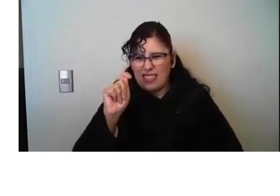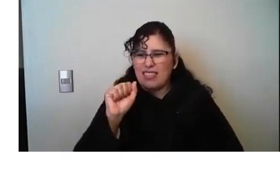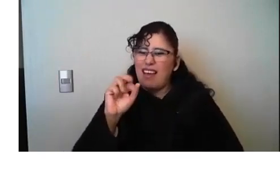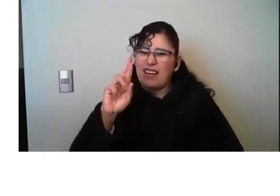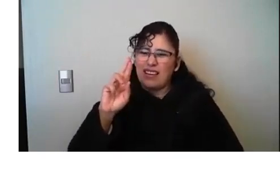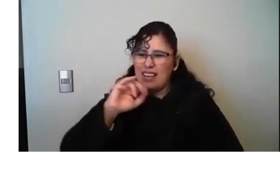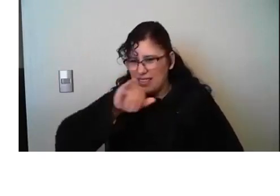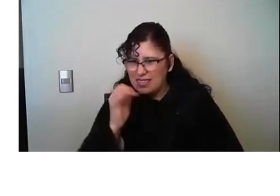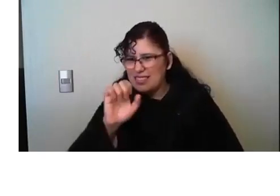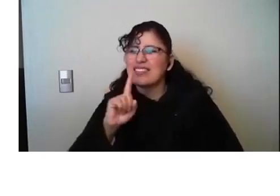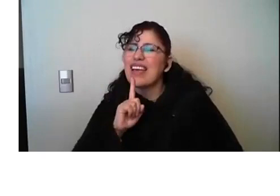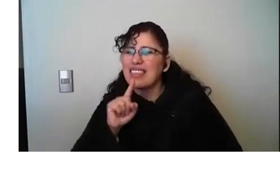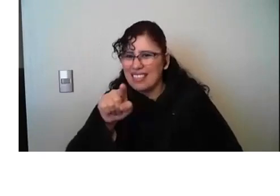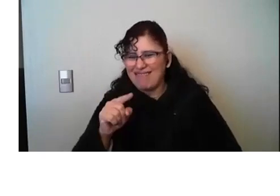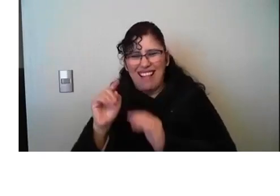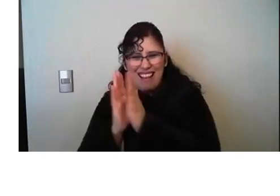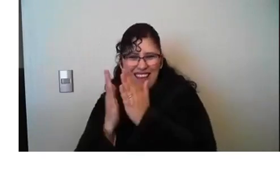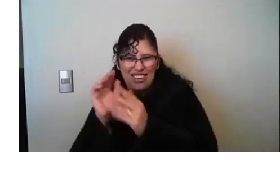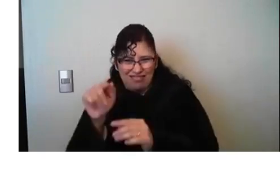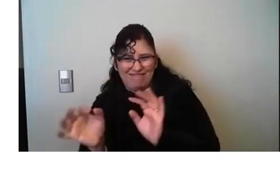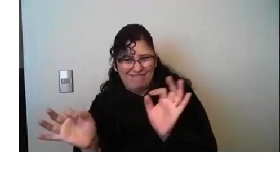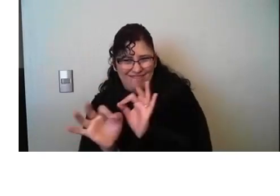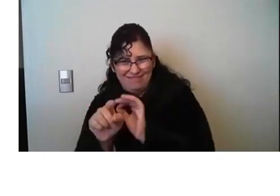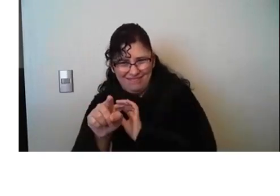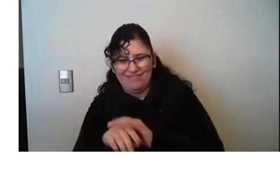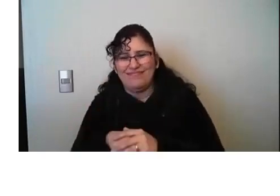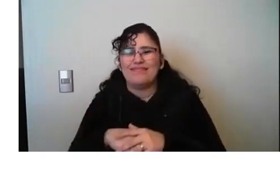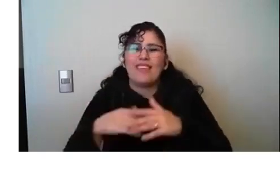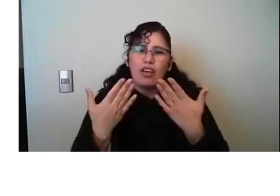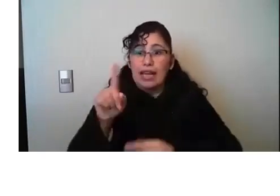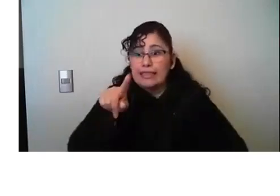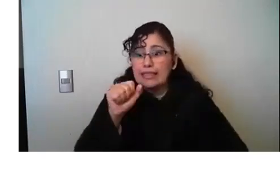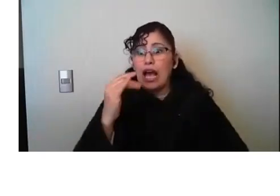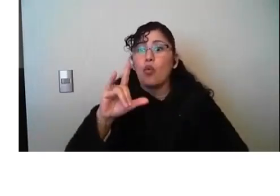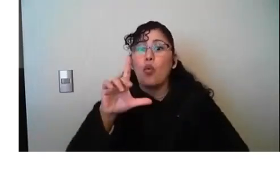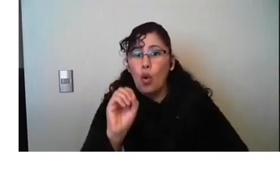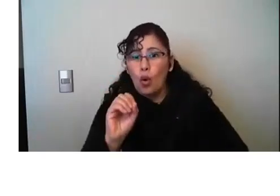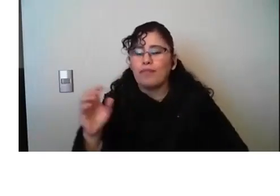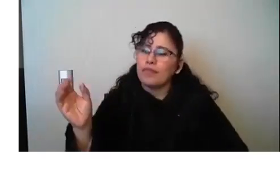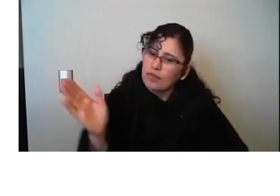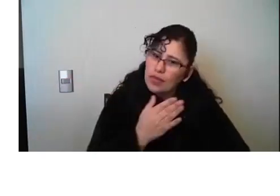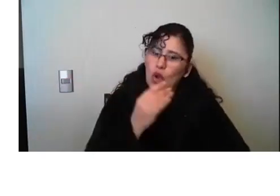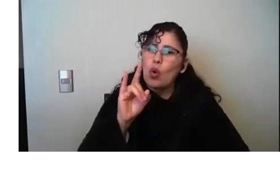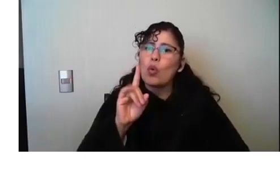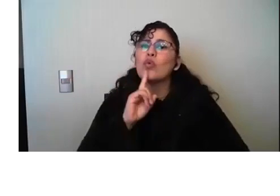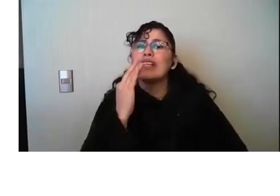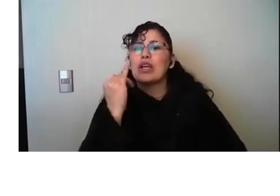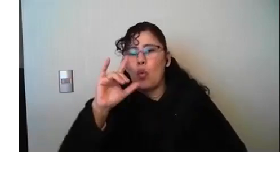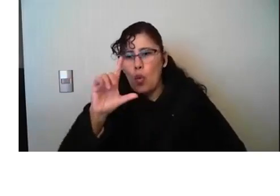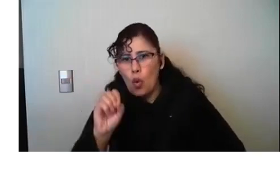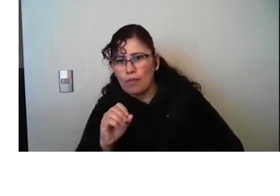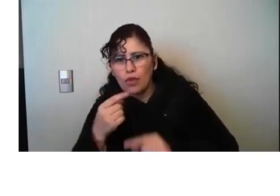Tenemos el sáculo, ¿ya? El utrículo, y estas estructuras que no